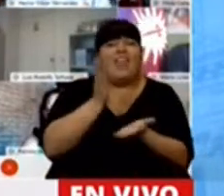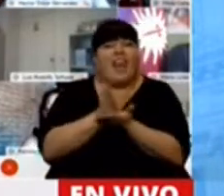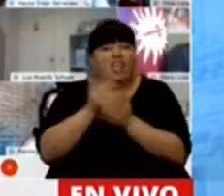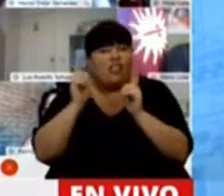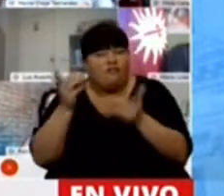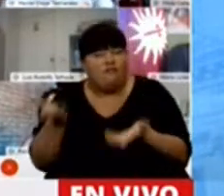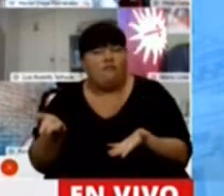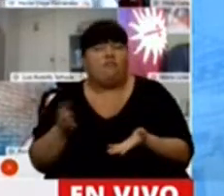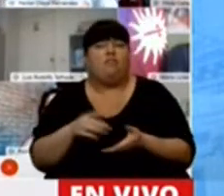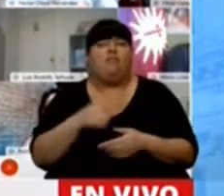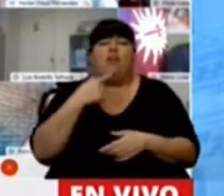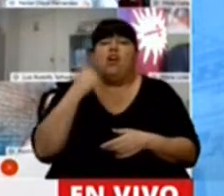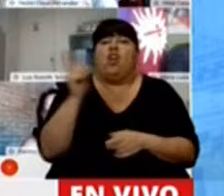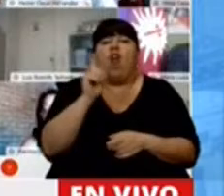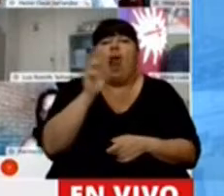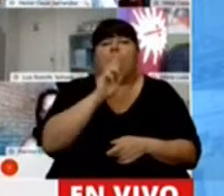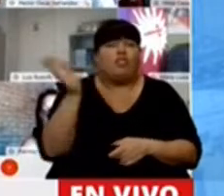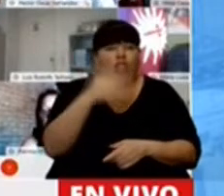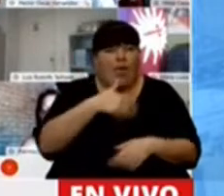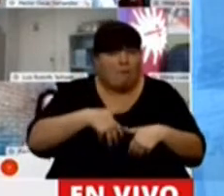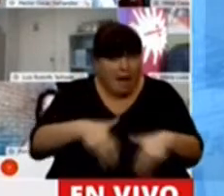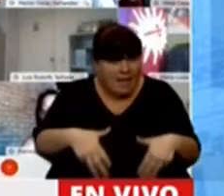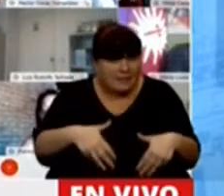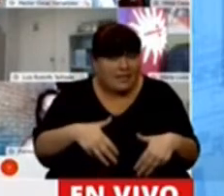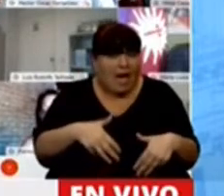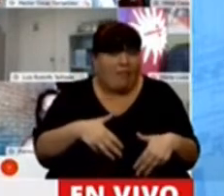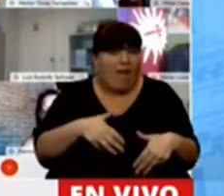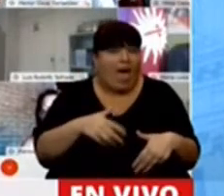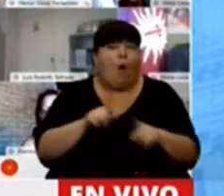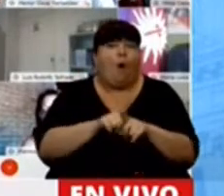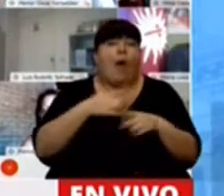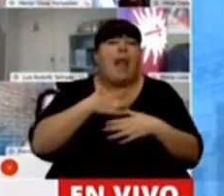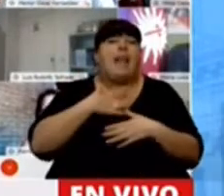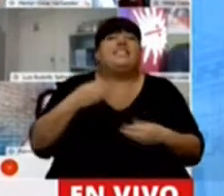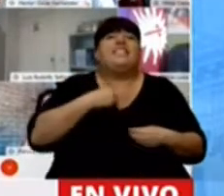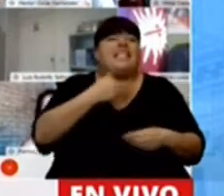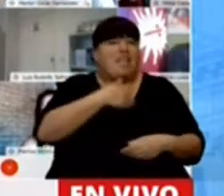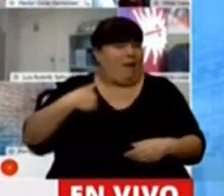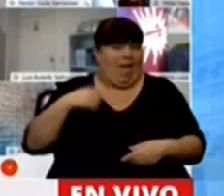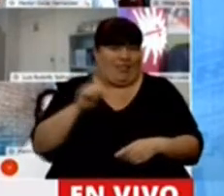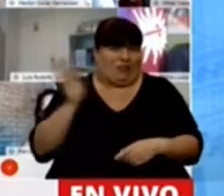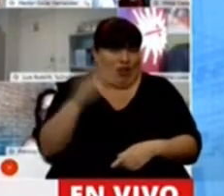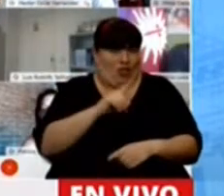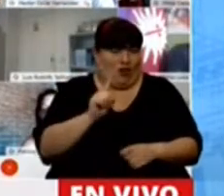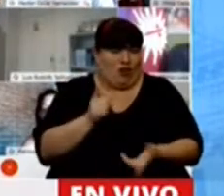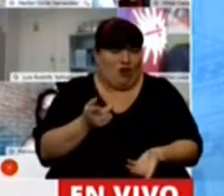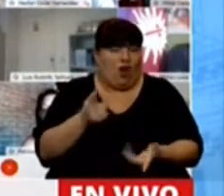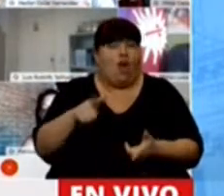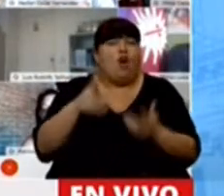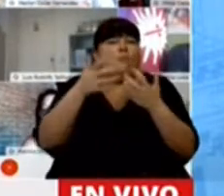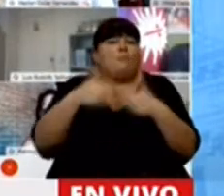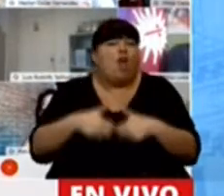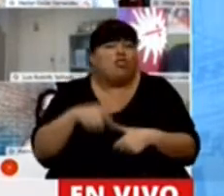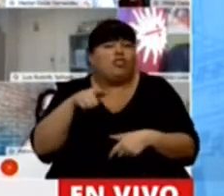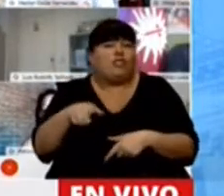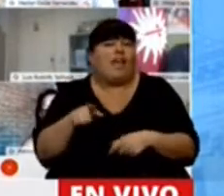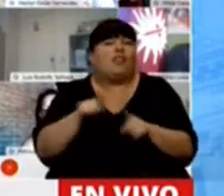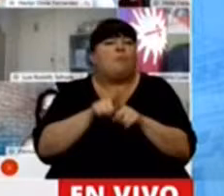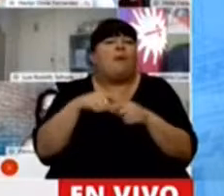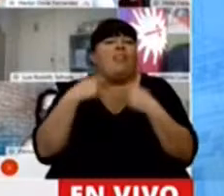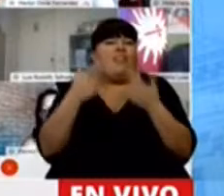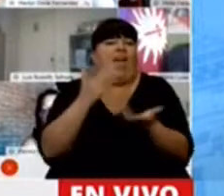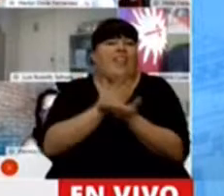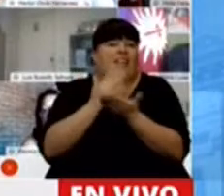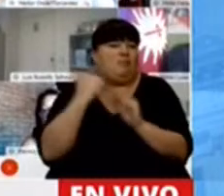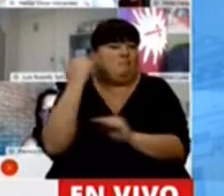goce, que no toda mujer embarazada se siente madre, que el proyecto en cuestión es una ampliación